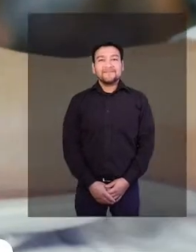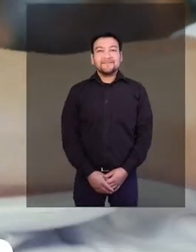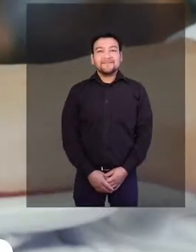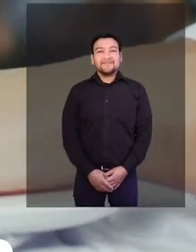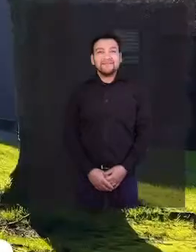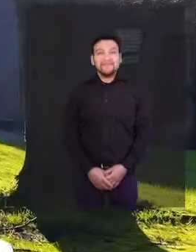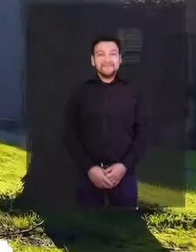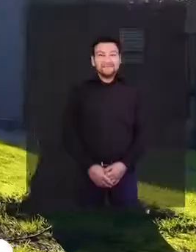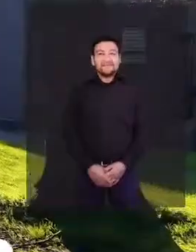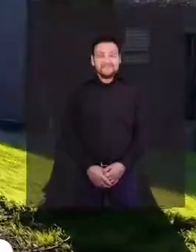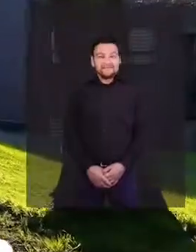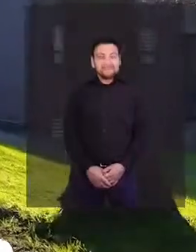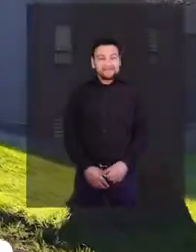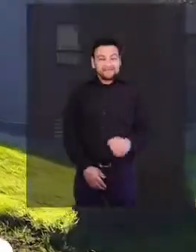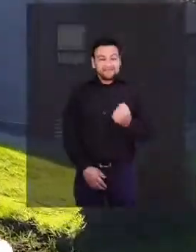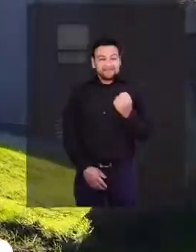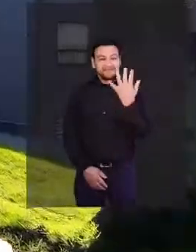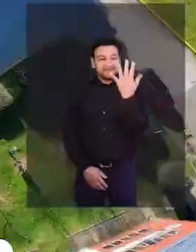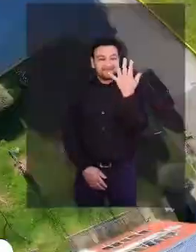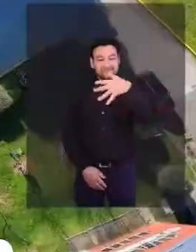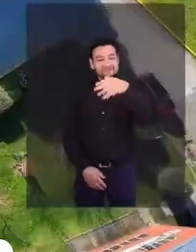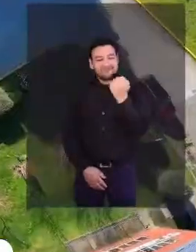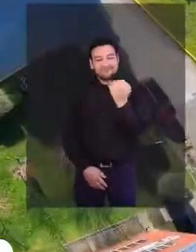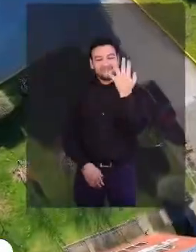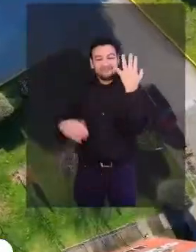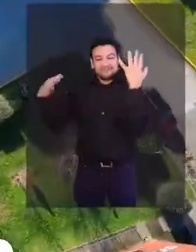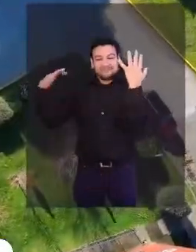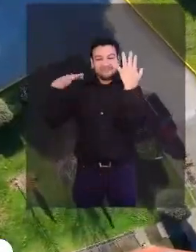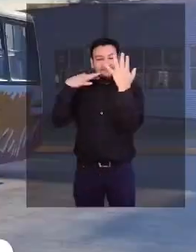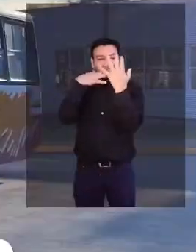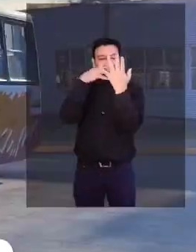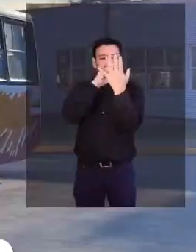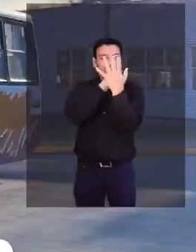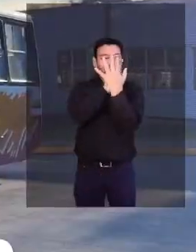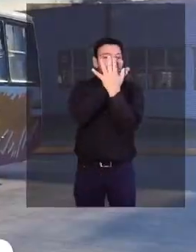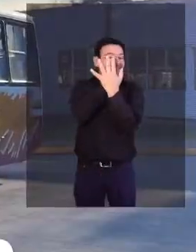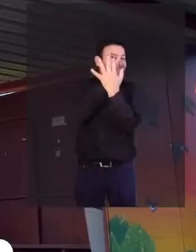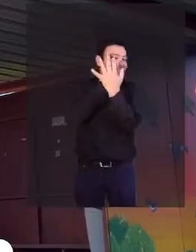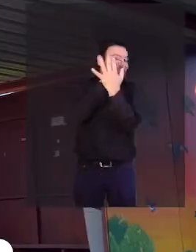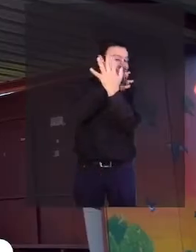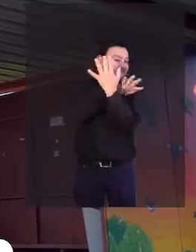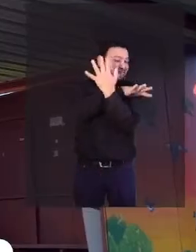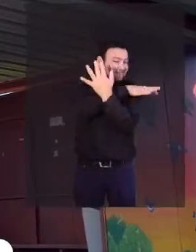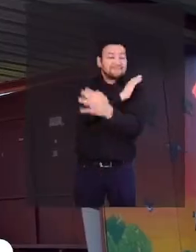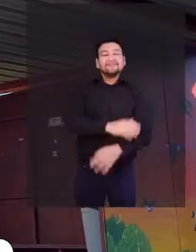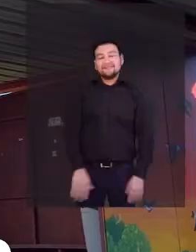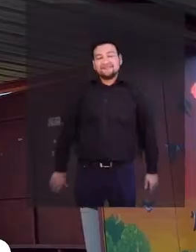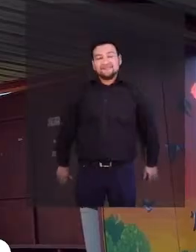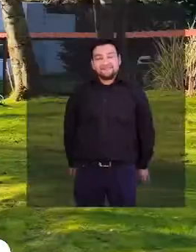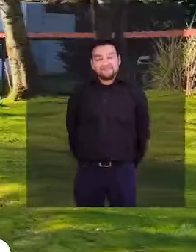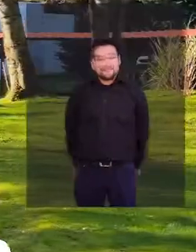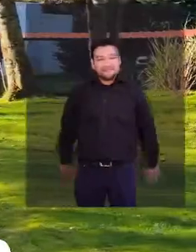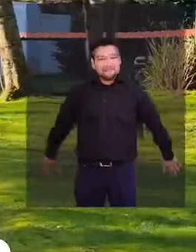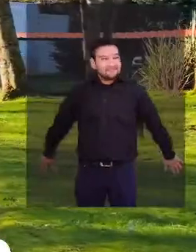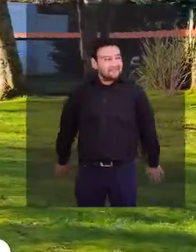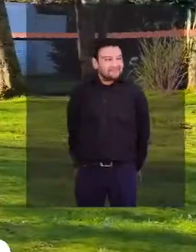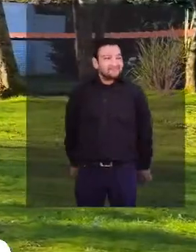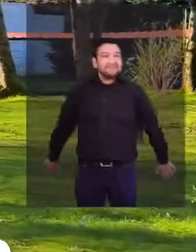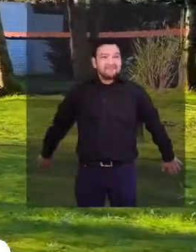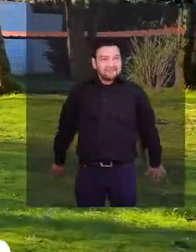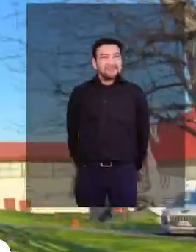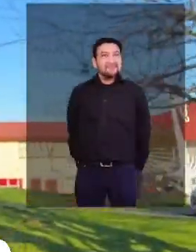En nuestras aulas fomentamos la pasión y la excelencia, cultivando habilidades y talentos. Lideramos